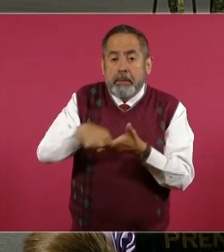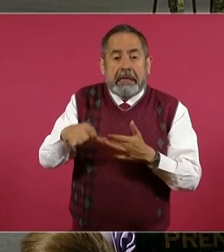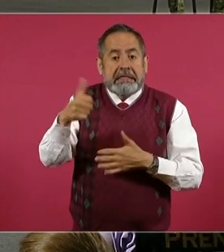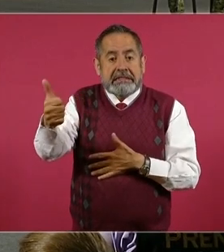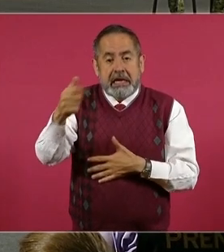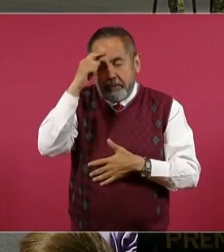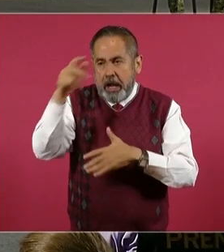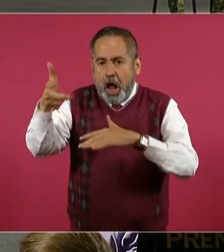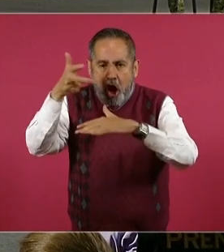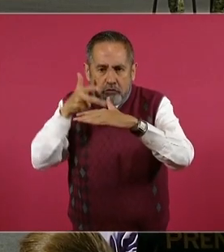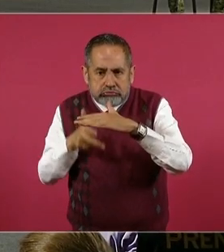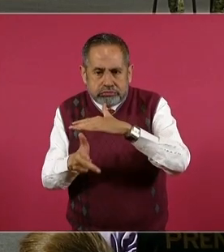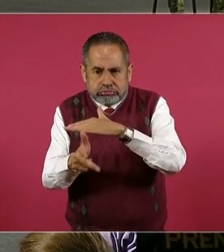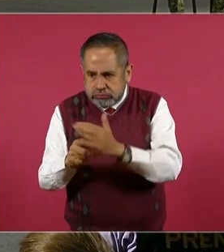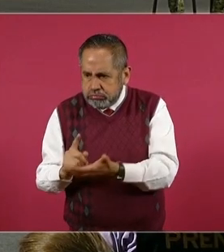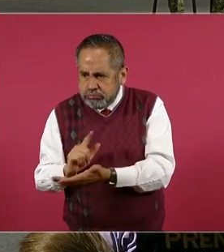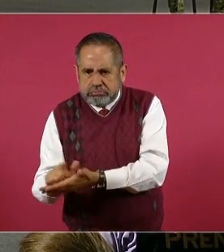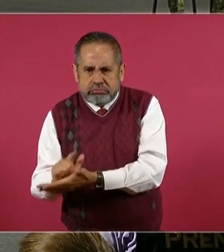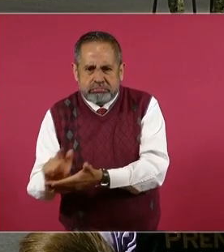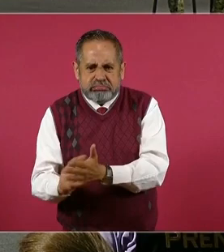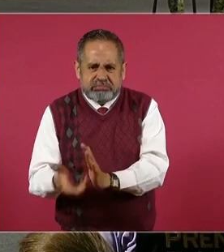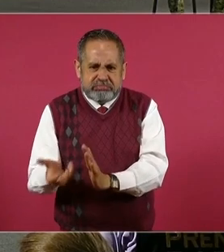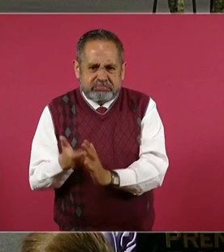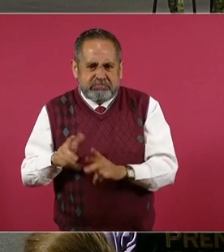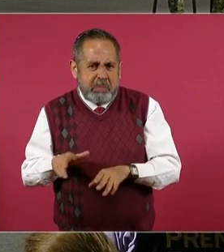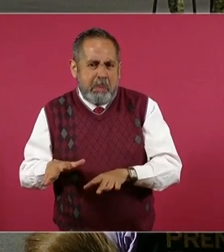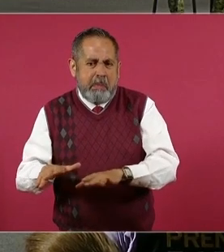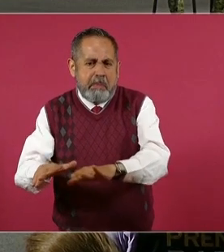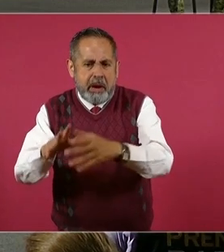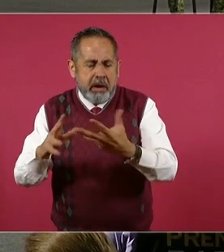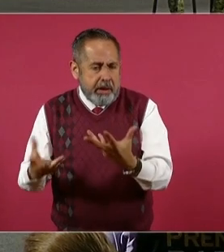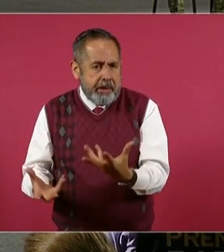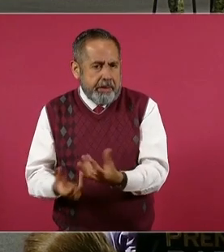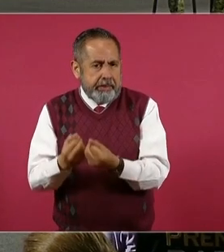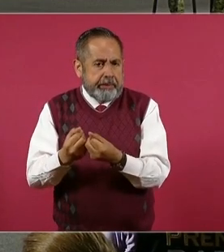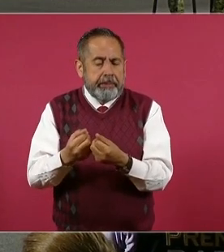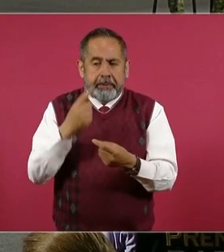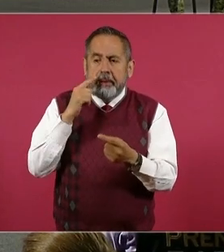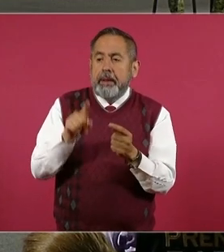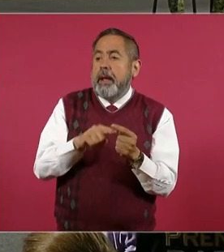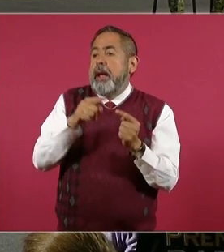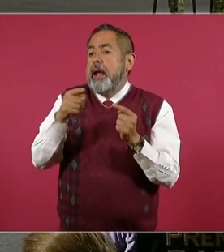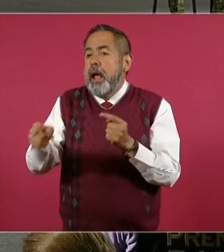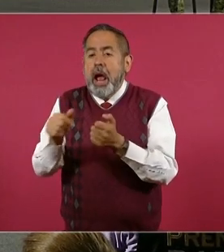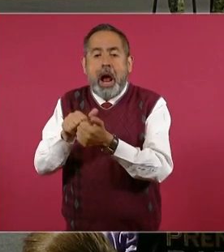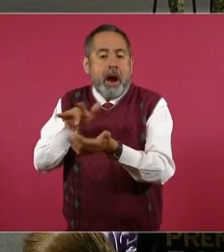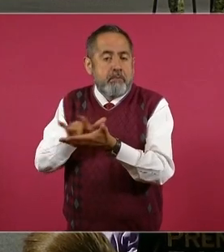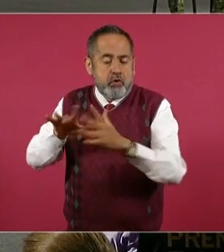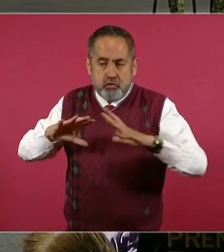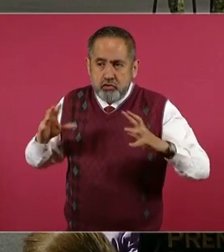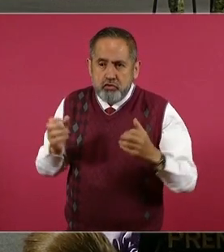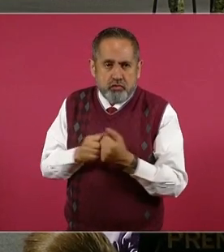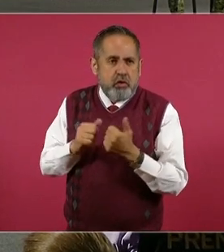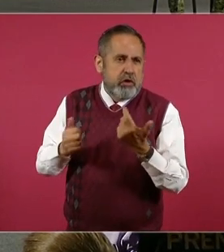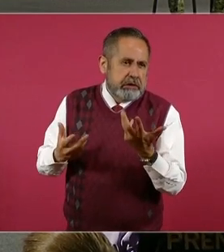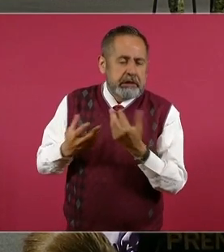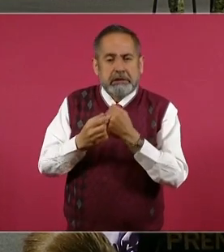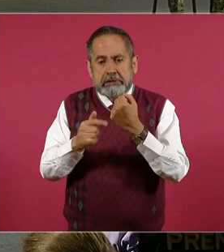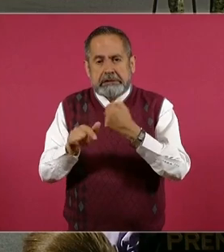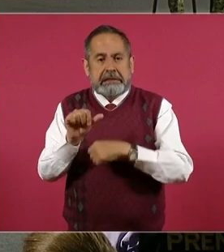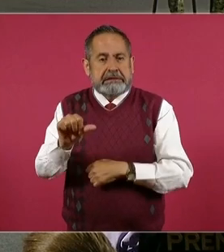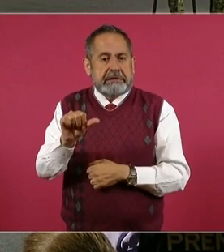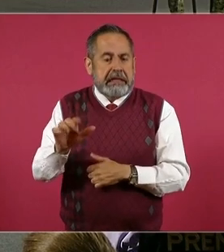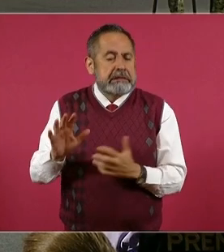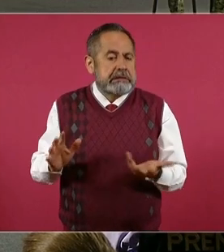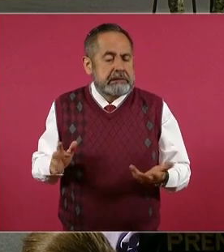anfibias, diferente maquinaria pesada y sus equipos equipos periféricos de apoyo a dragado, pensamos y